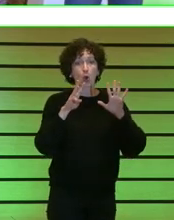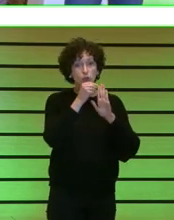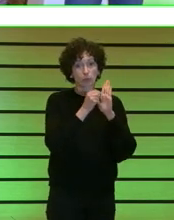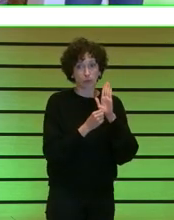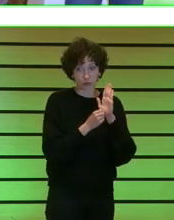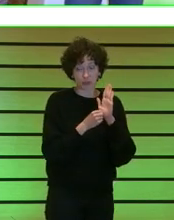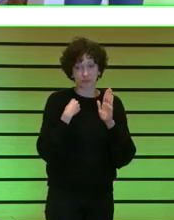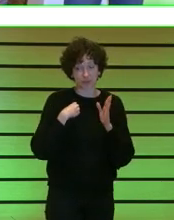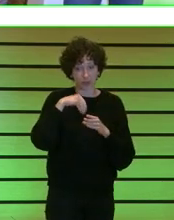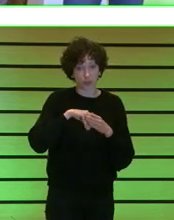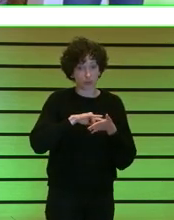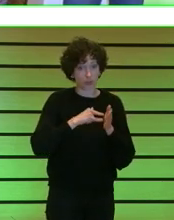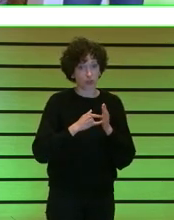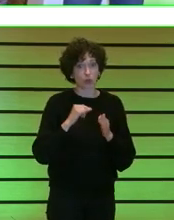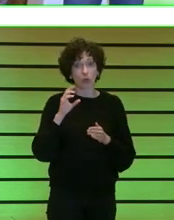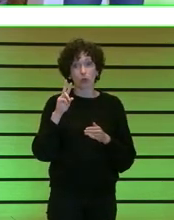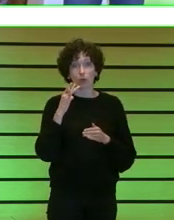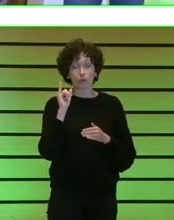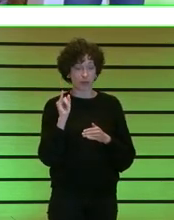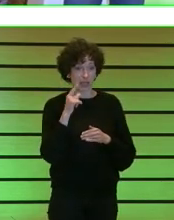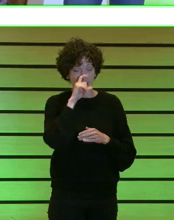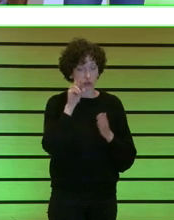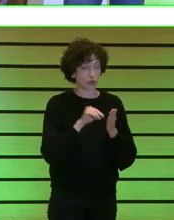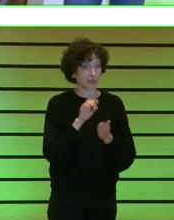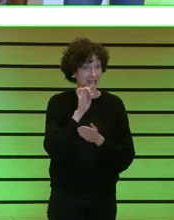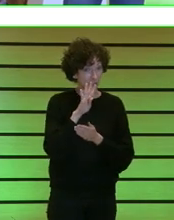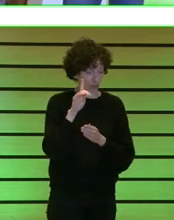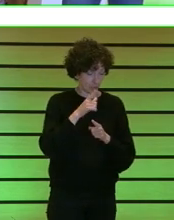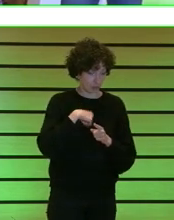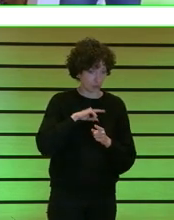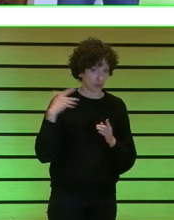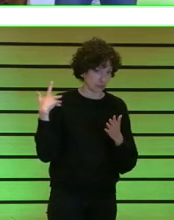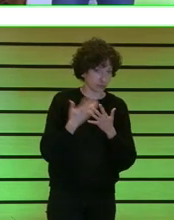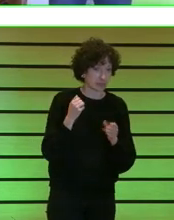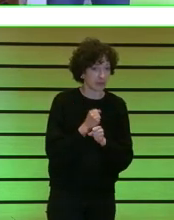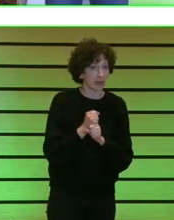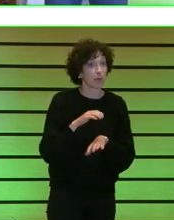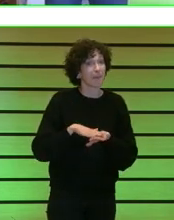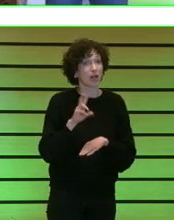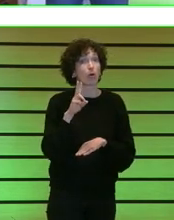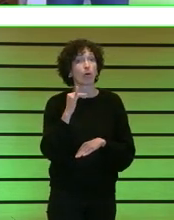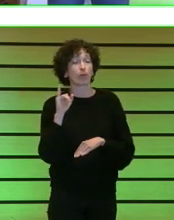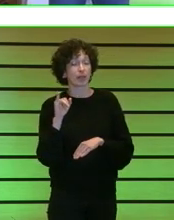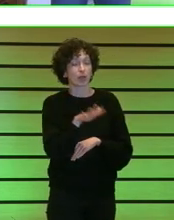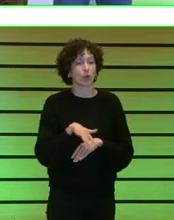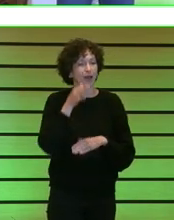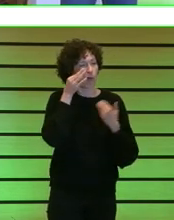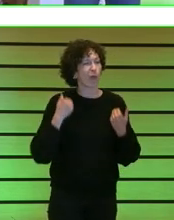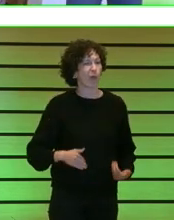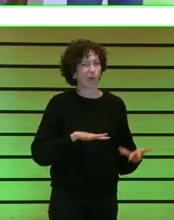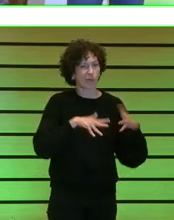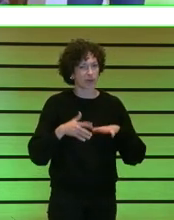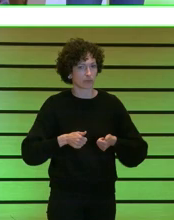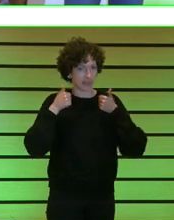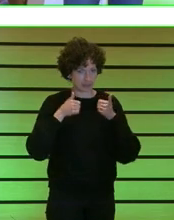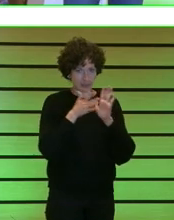desde el proyecto UCI desde 2014 estamos trabajando para convertir nuestras ucis en lugares más humanos y os voy a hablar de cada una